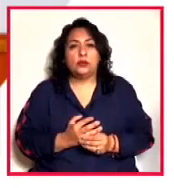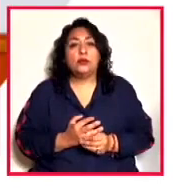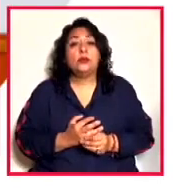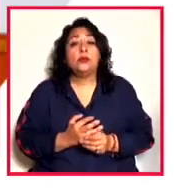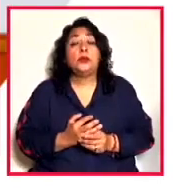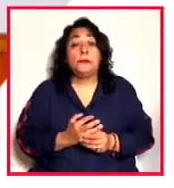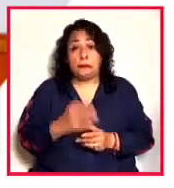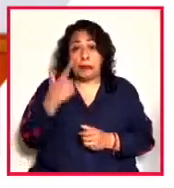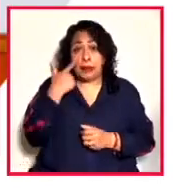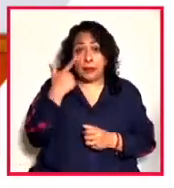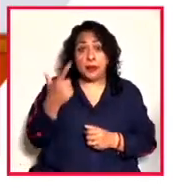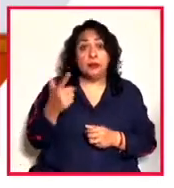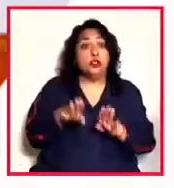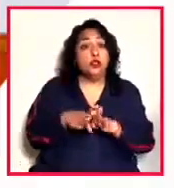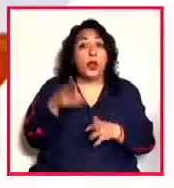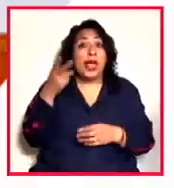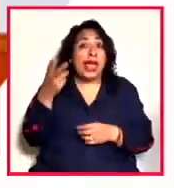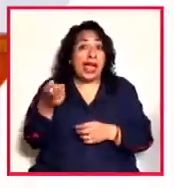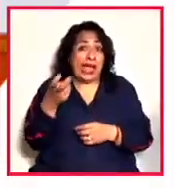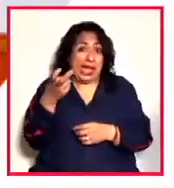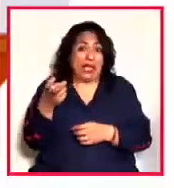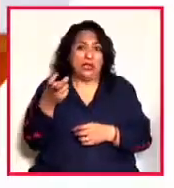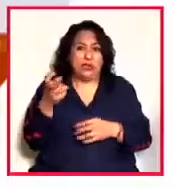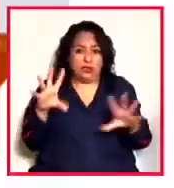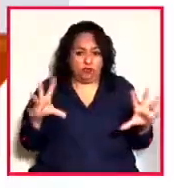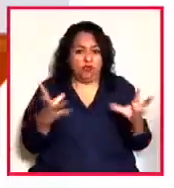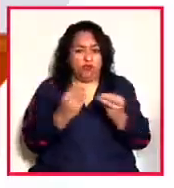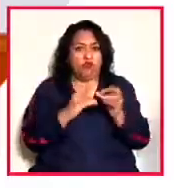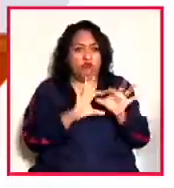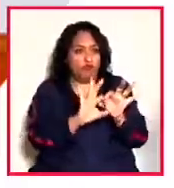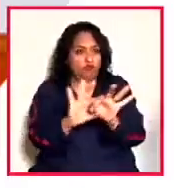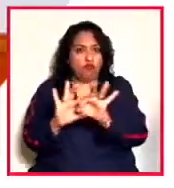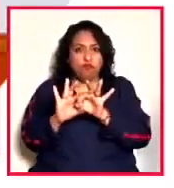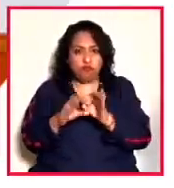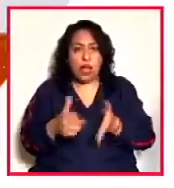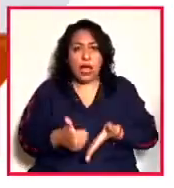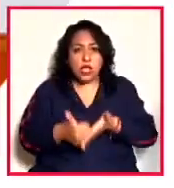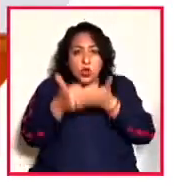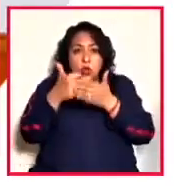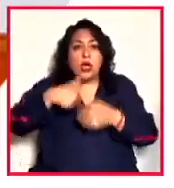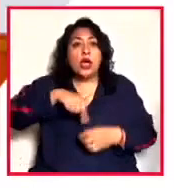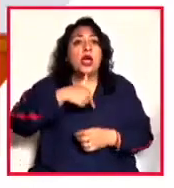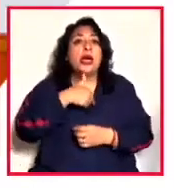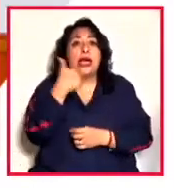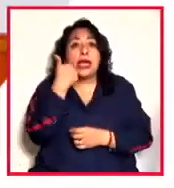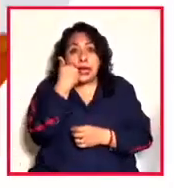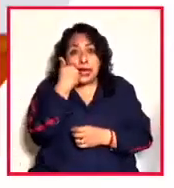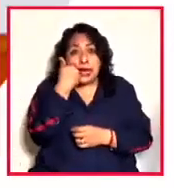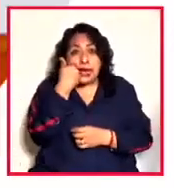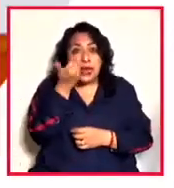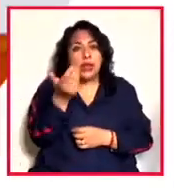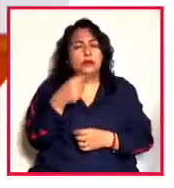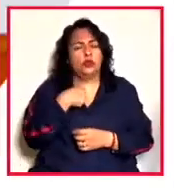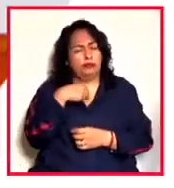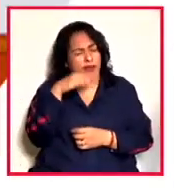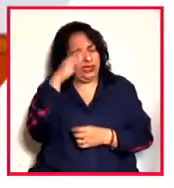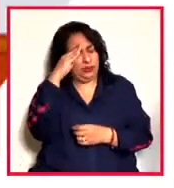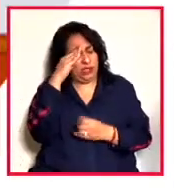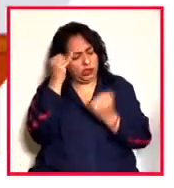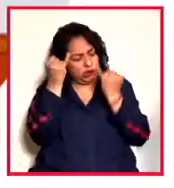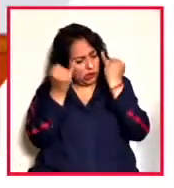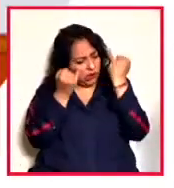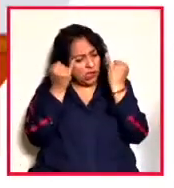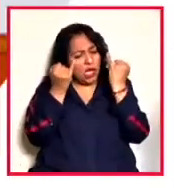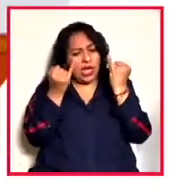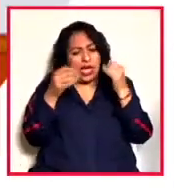Encontramos que este es un elemento unificador, ¿no? Entonces lo que queremos hacer es generar pensamiento creativo, trabajo en